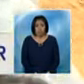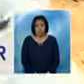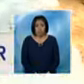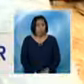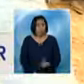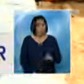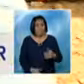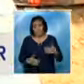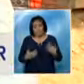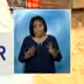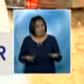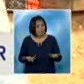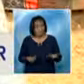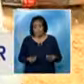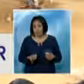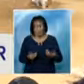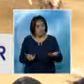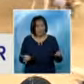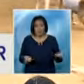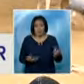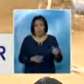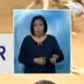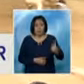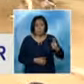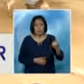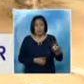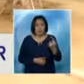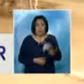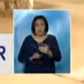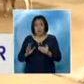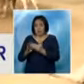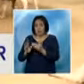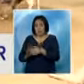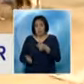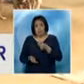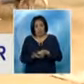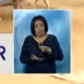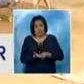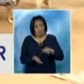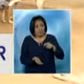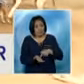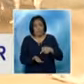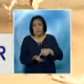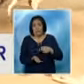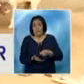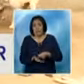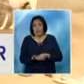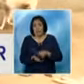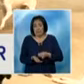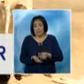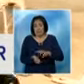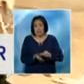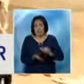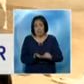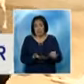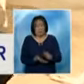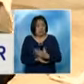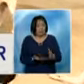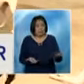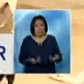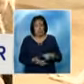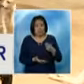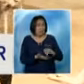Ya no podemos seguirles dando esto. Los dueños de cada local nos están exigiendo el pago de los alquileres. Ya no hay cómo seguir dándole